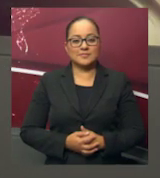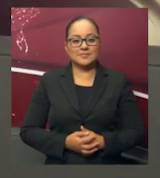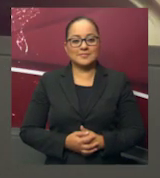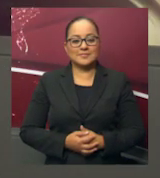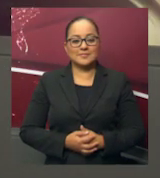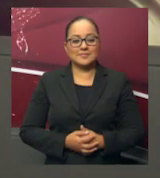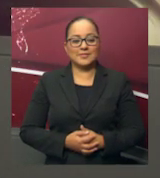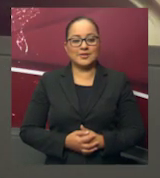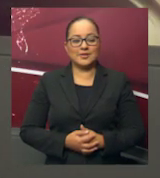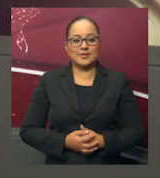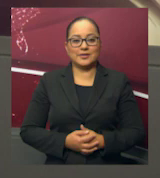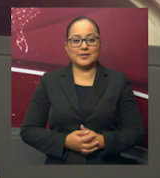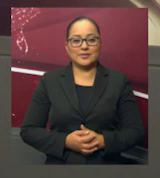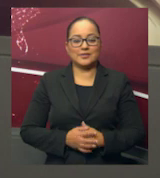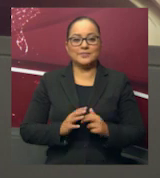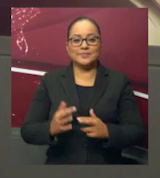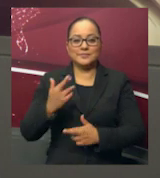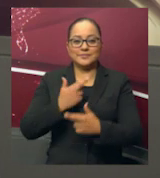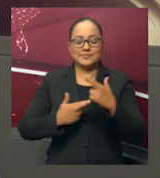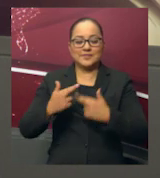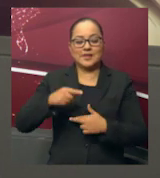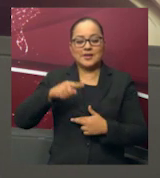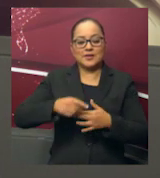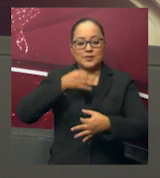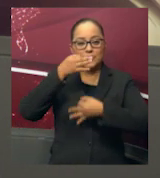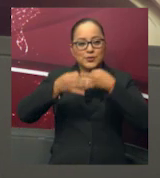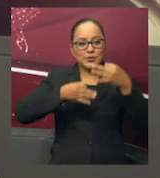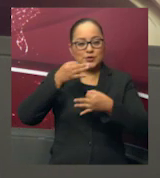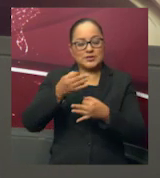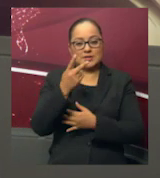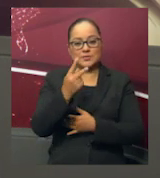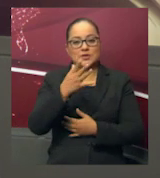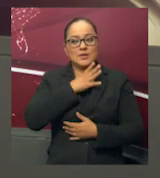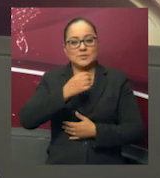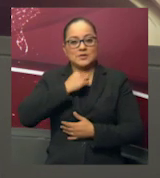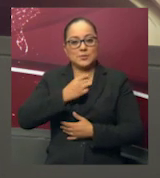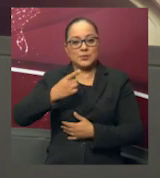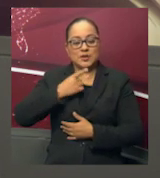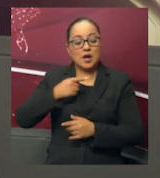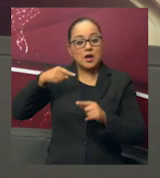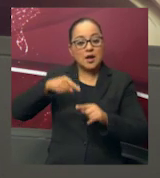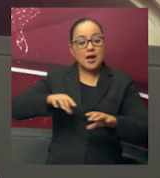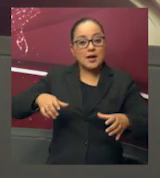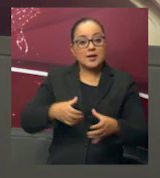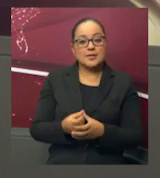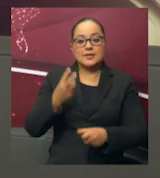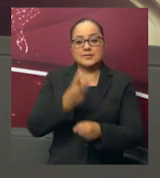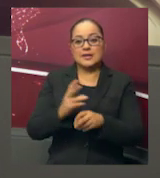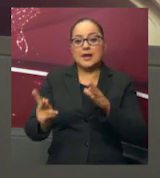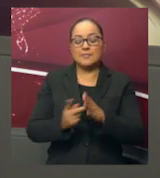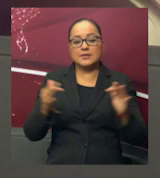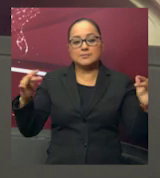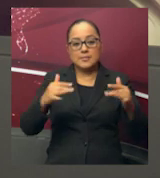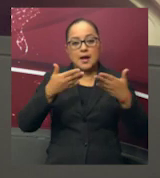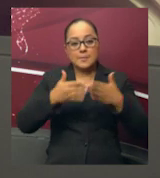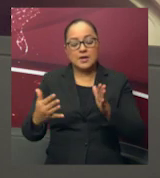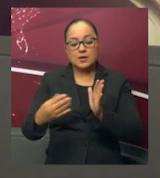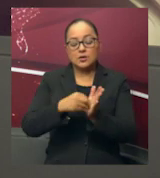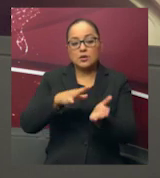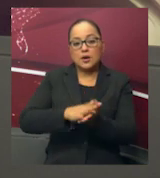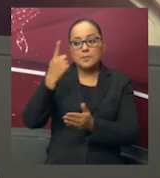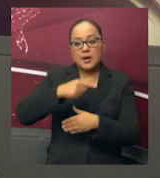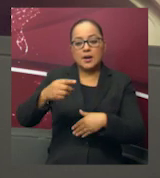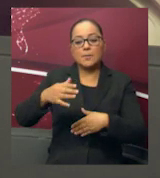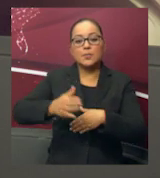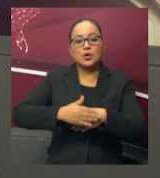Ya estamos de regreso con usted en Noticias del Congreso, aquí en la Cámara de Diputados, tercera jornada de audiencias públicas rumbo a la